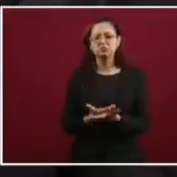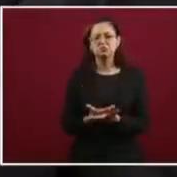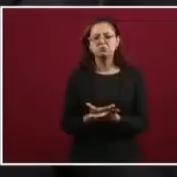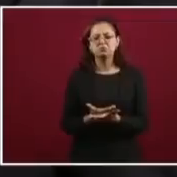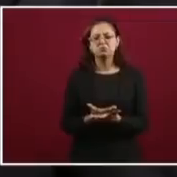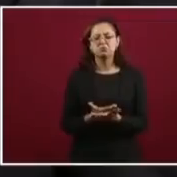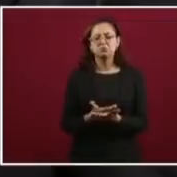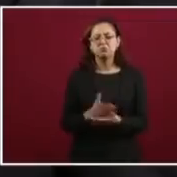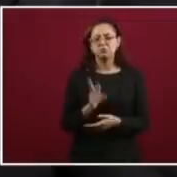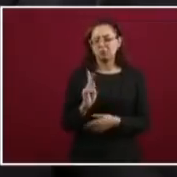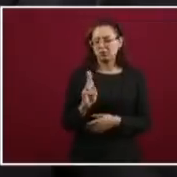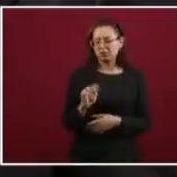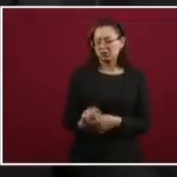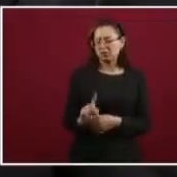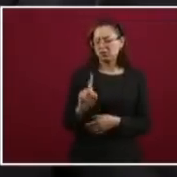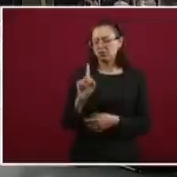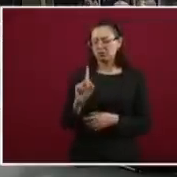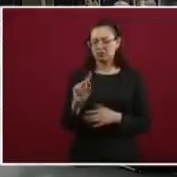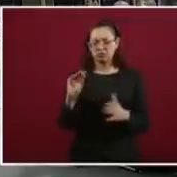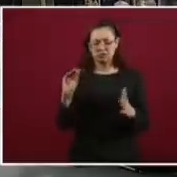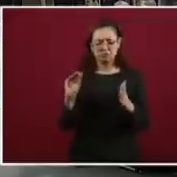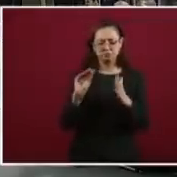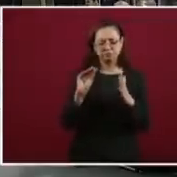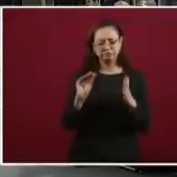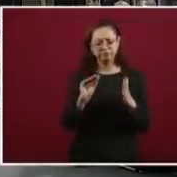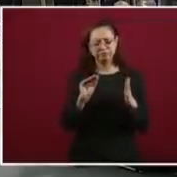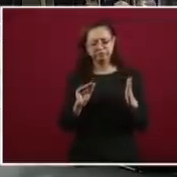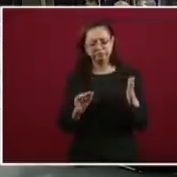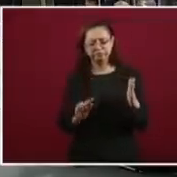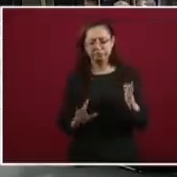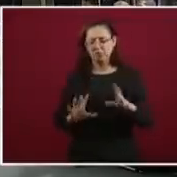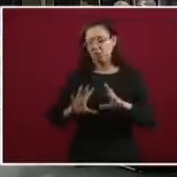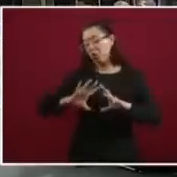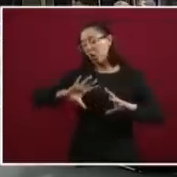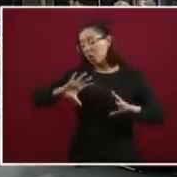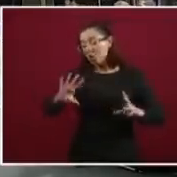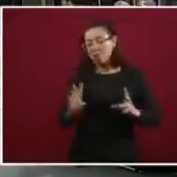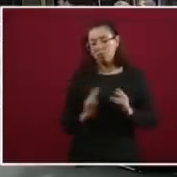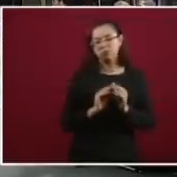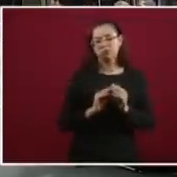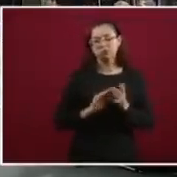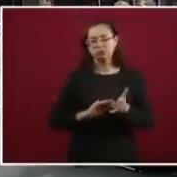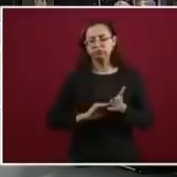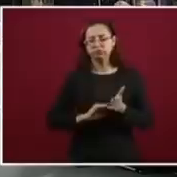en el plan nacional de desarrollo toda una estrategia